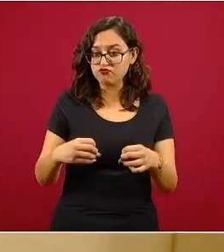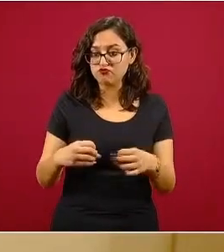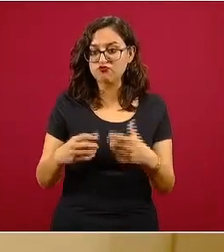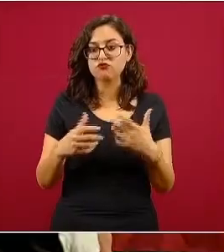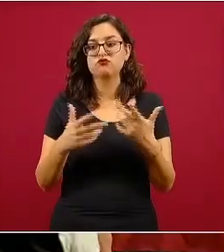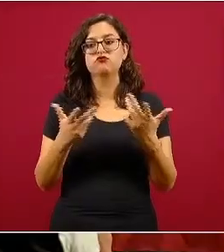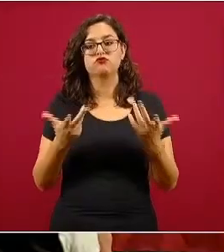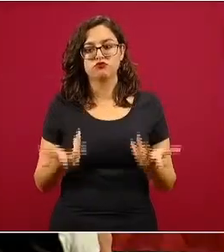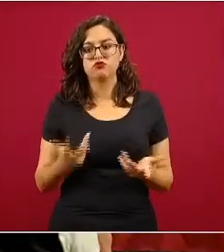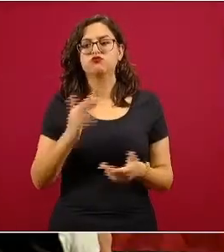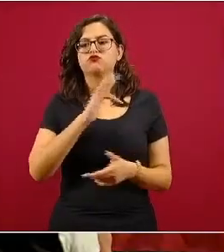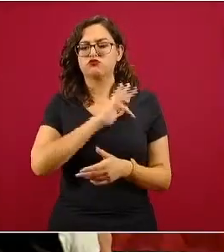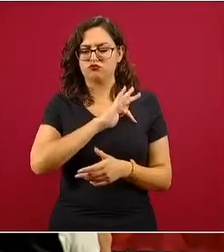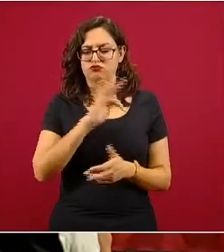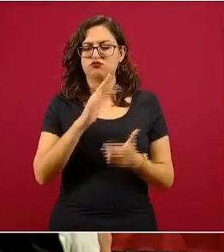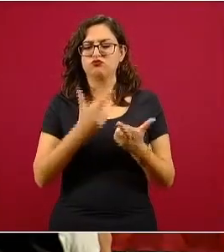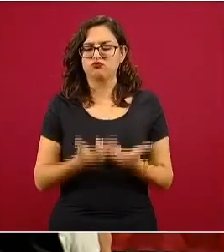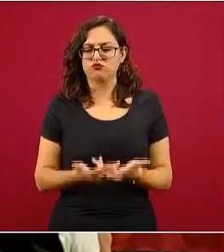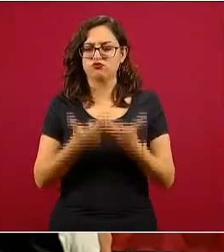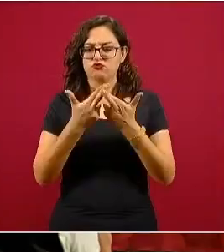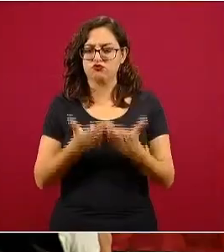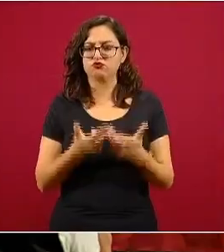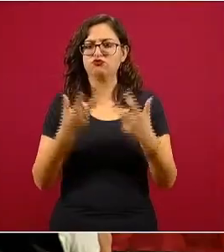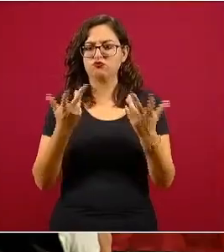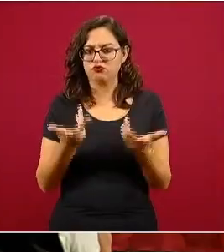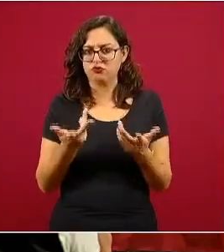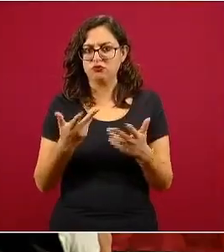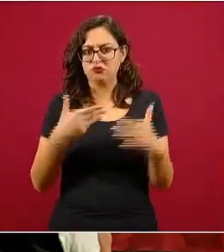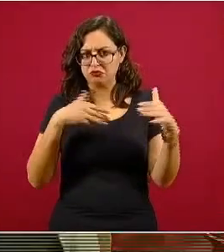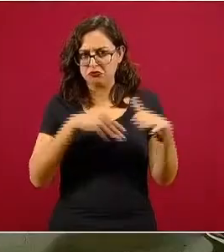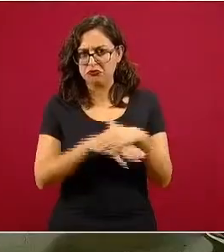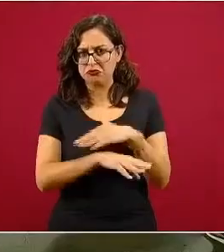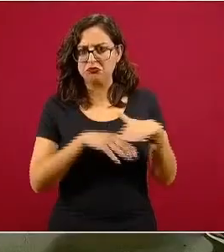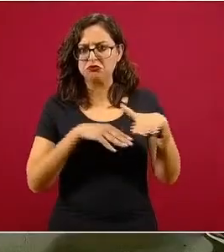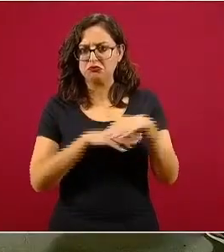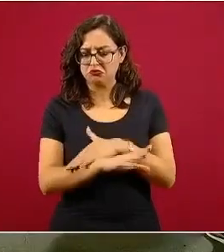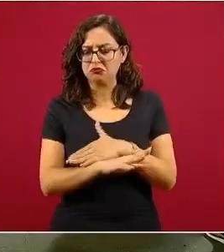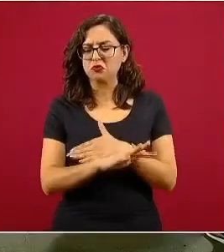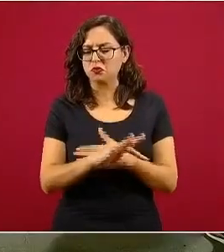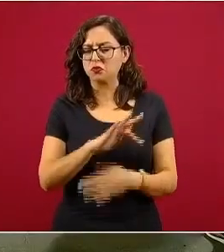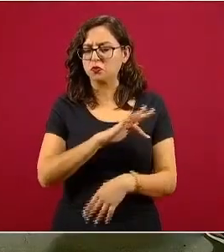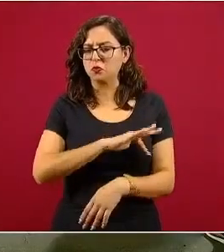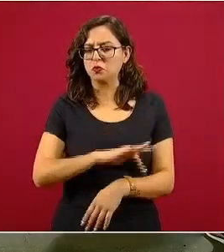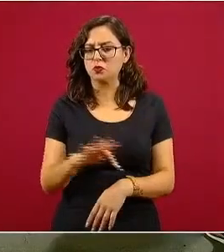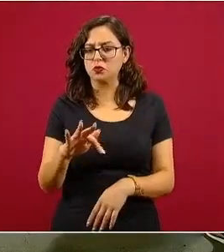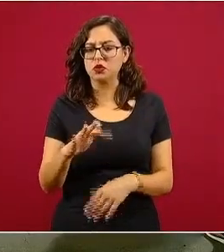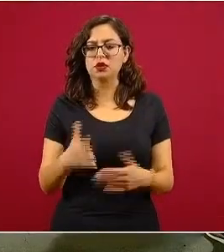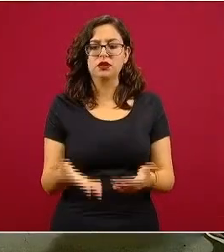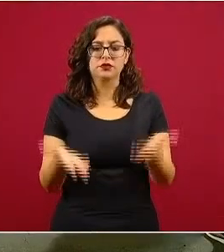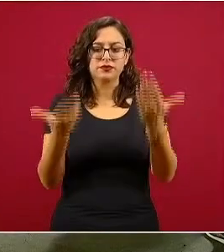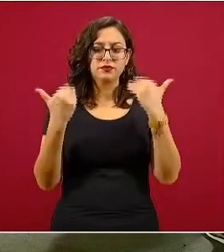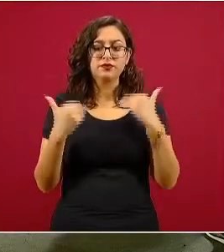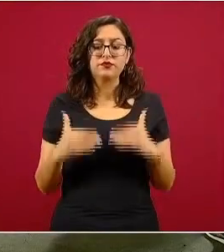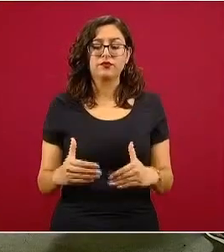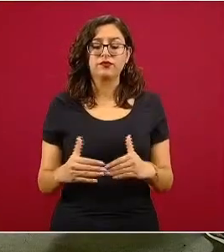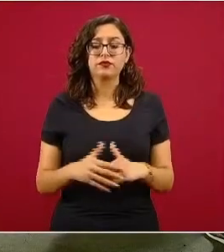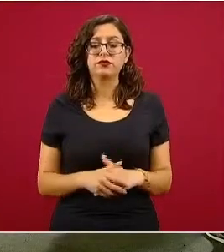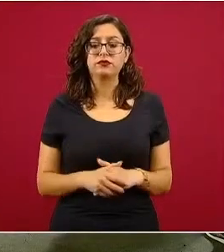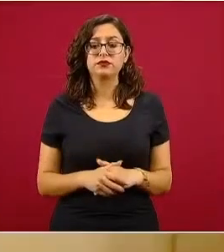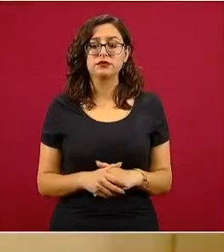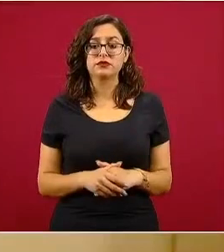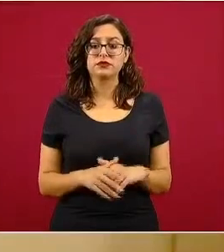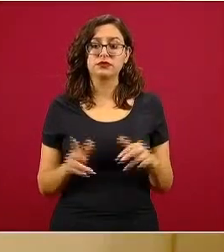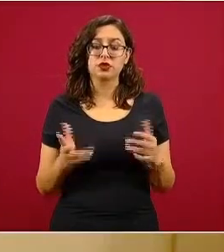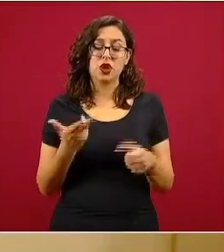poder atender personas o casos graves que así lo requieran. Veamos la siguiente diapositiva, precisamente el